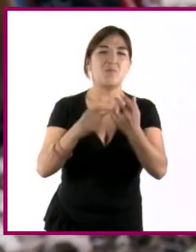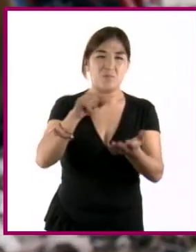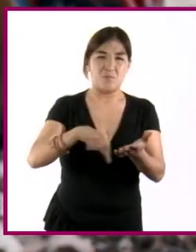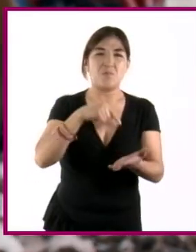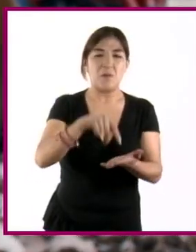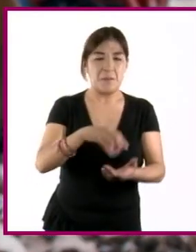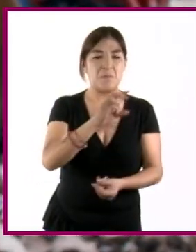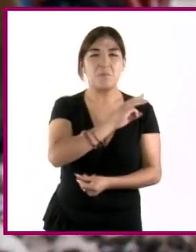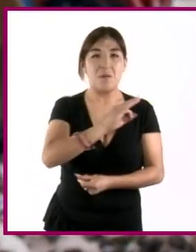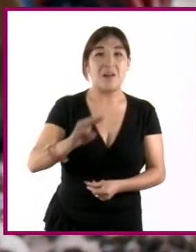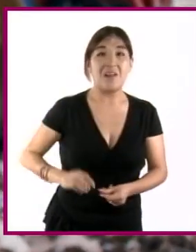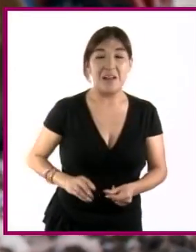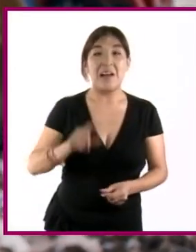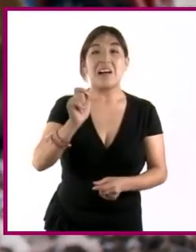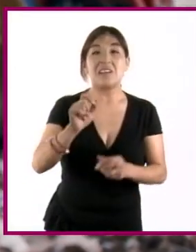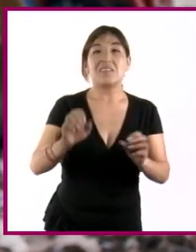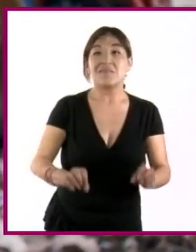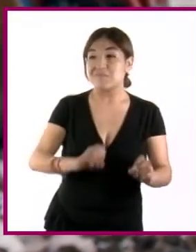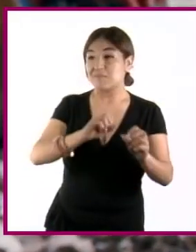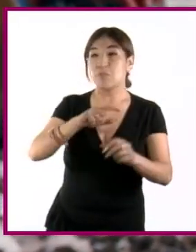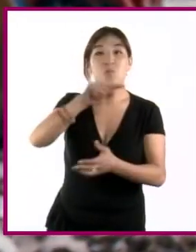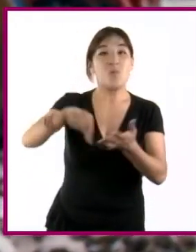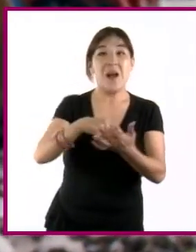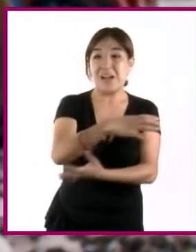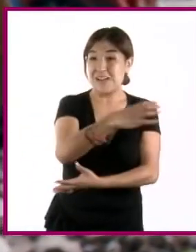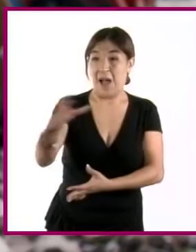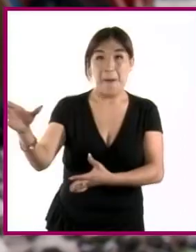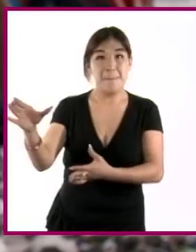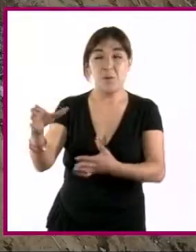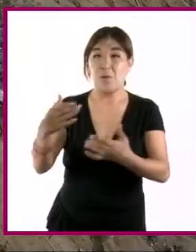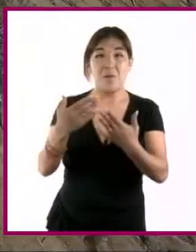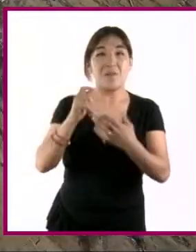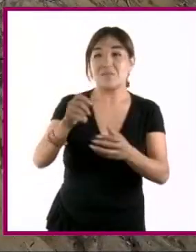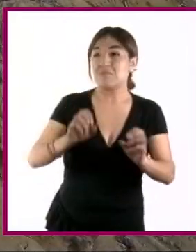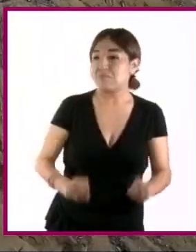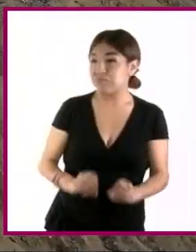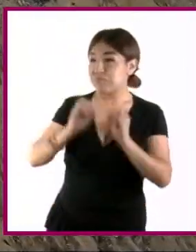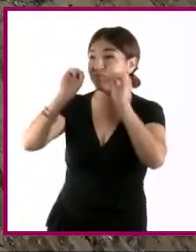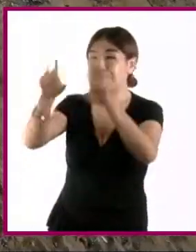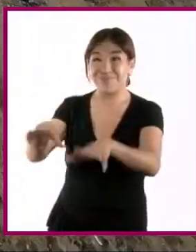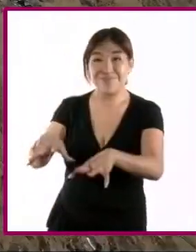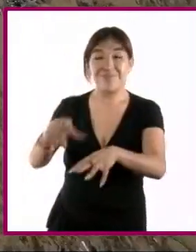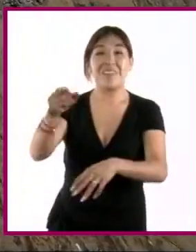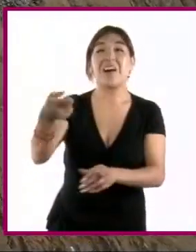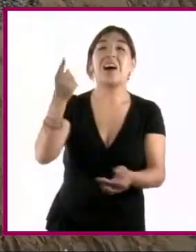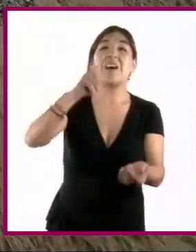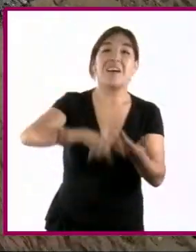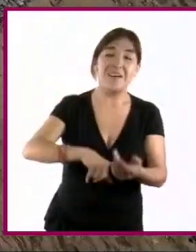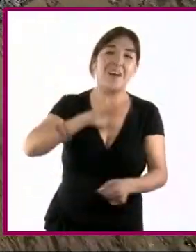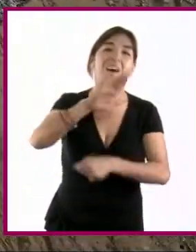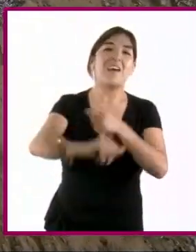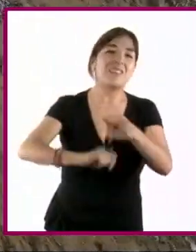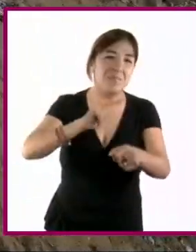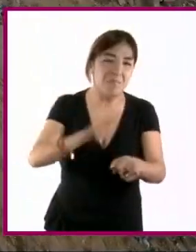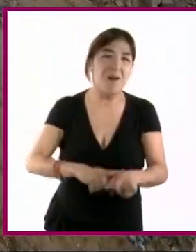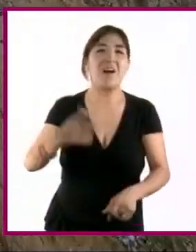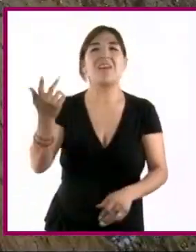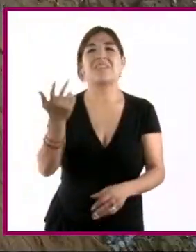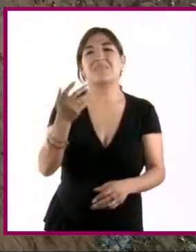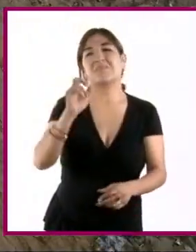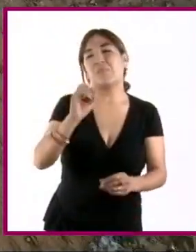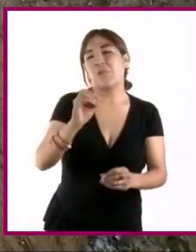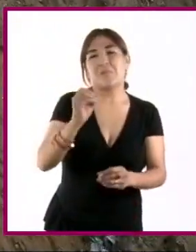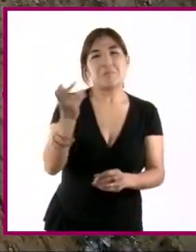a tiraderos a cielo abierto. Y ahí quedan a expensas de las condiciones naturales, del viento, de la